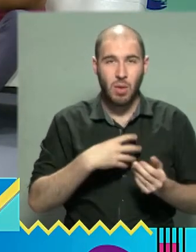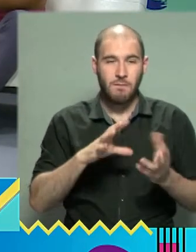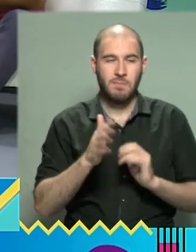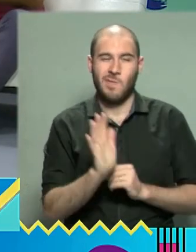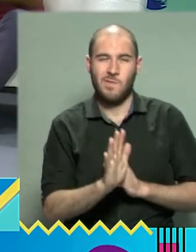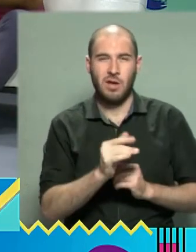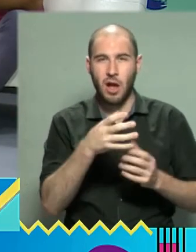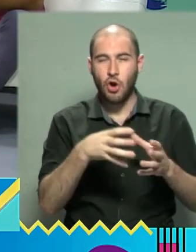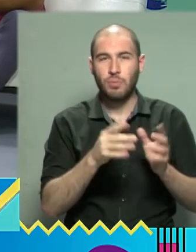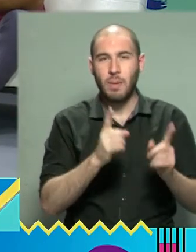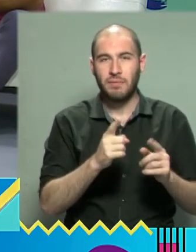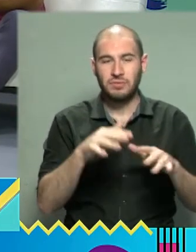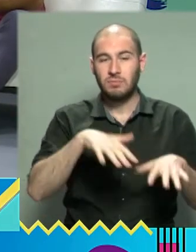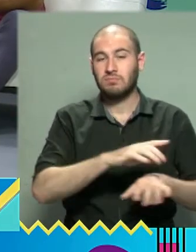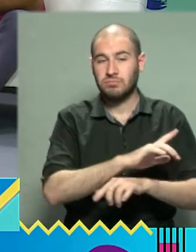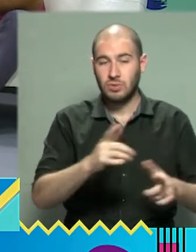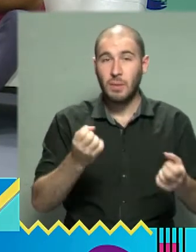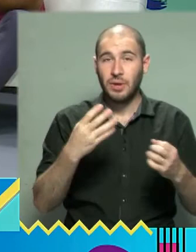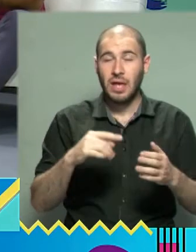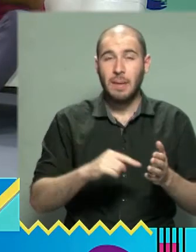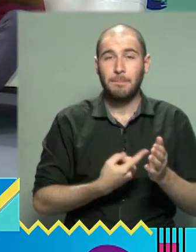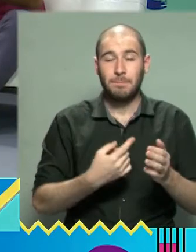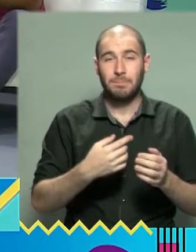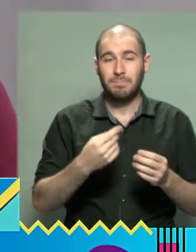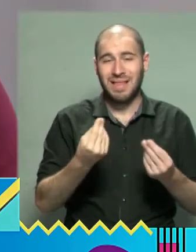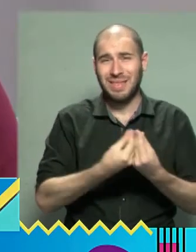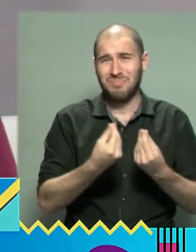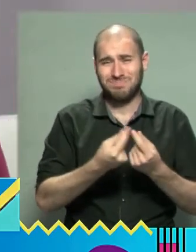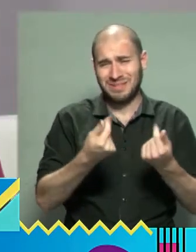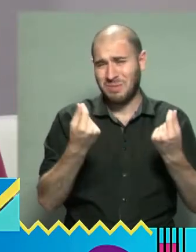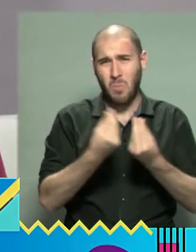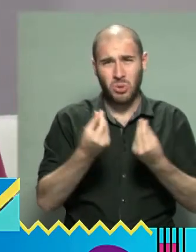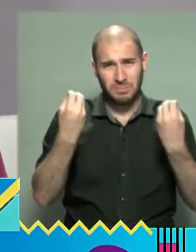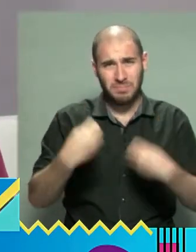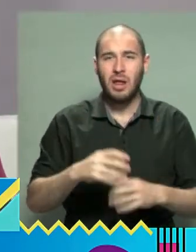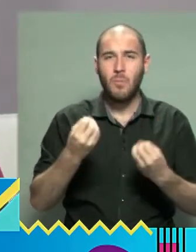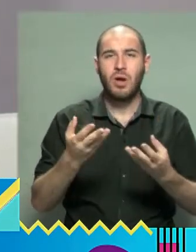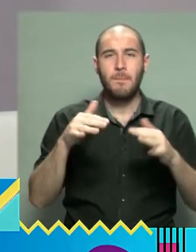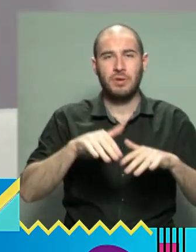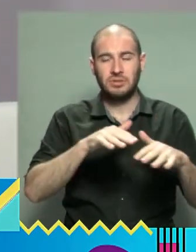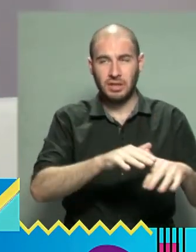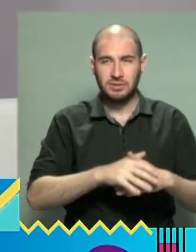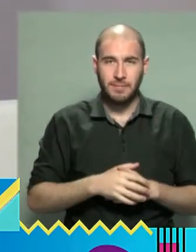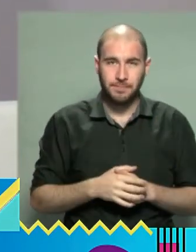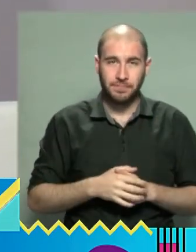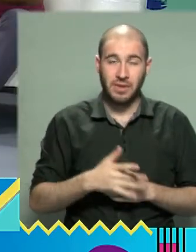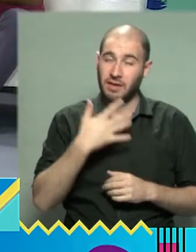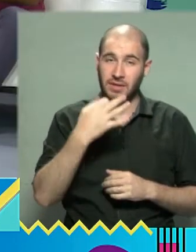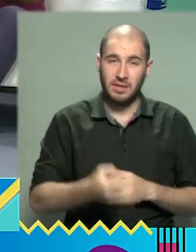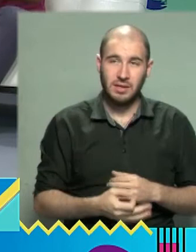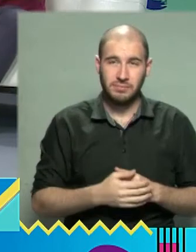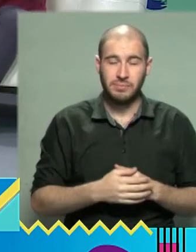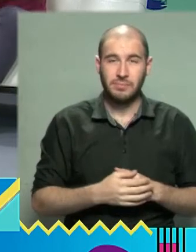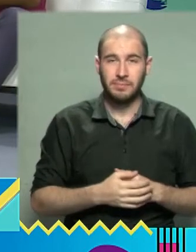extorsión para que los docentes no se movilicen, porque pierden un tendal de plata al momento de hacer protesta, y es así. Sin ir